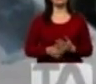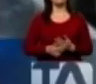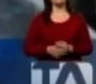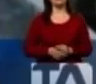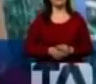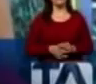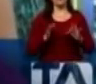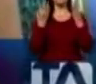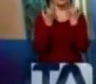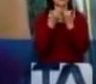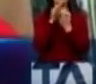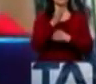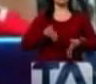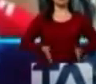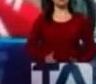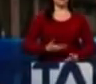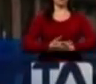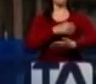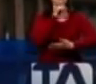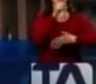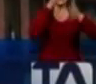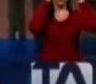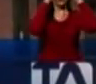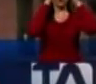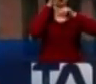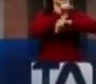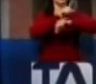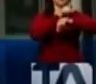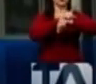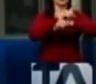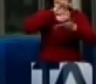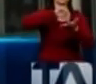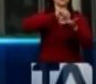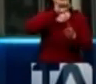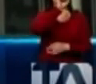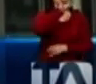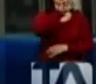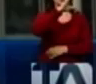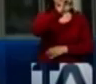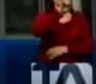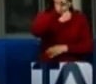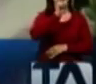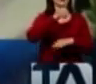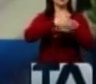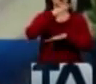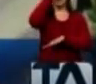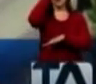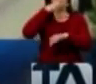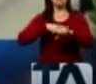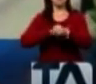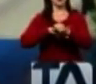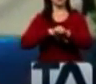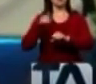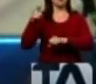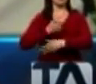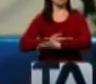Familiares de un recién nacido denuncian que por falta de atención en una clínica de la ciudad de Sucúa y posteriormente en el hospital de Macas, el menor que